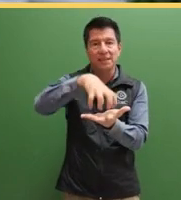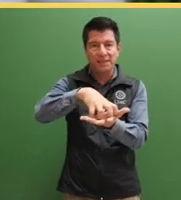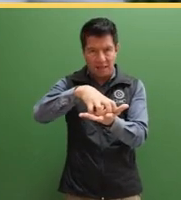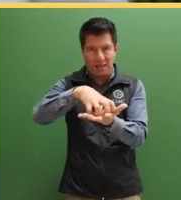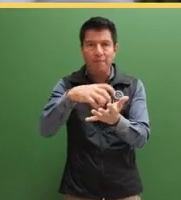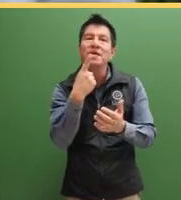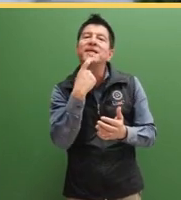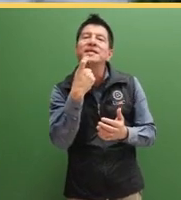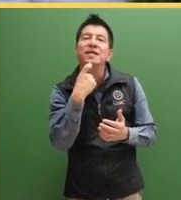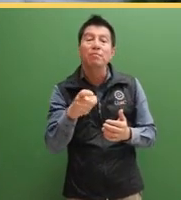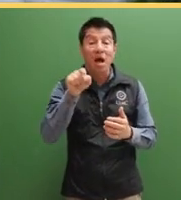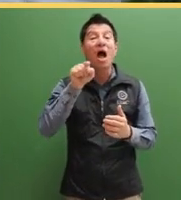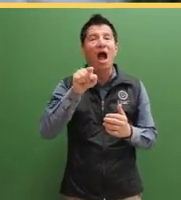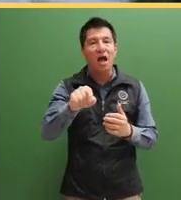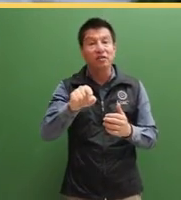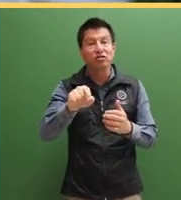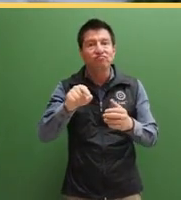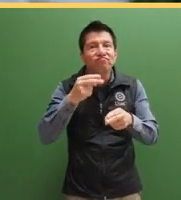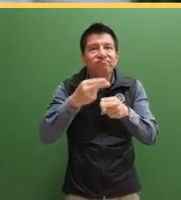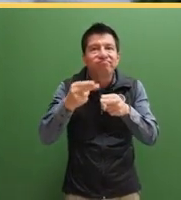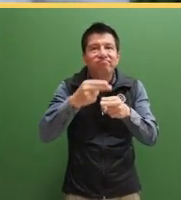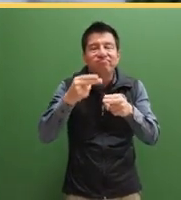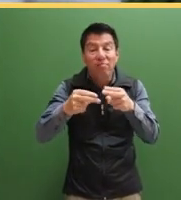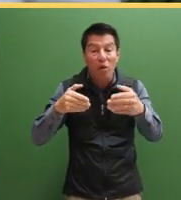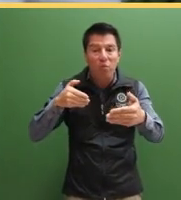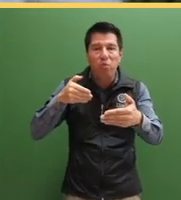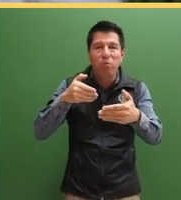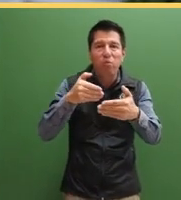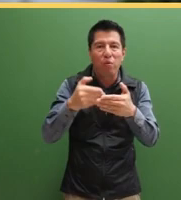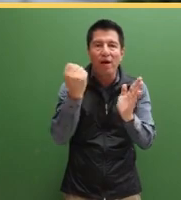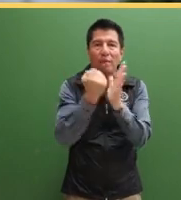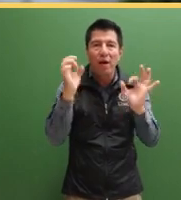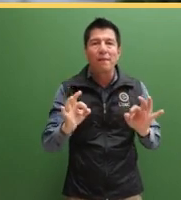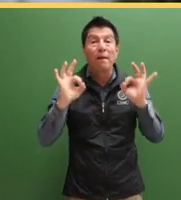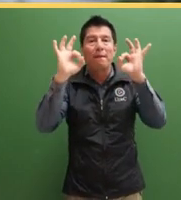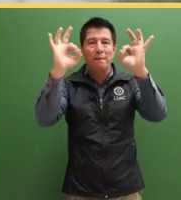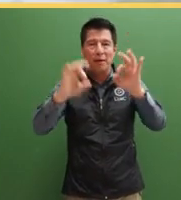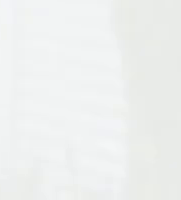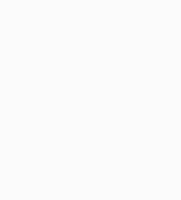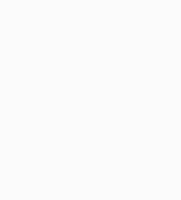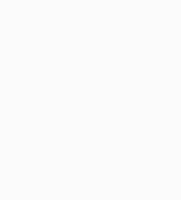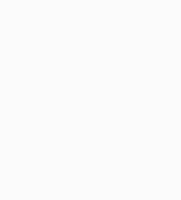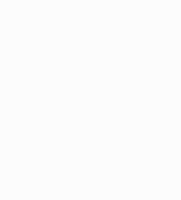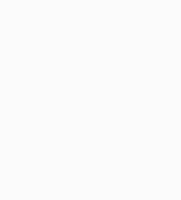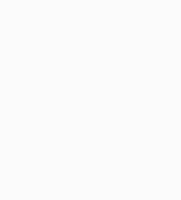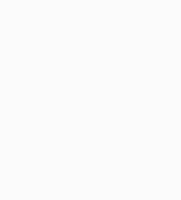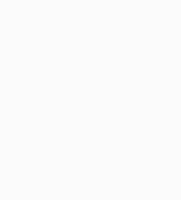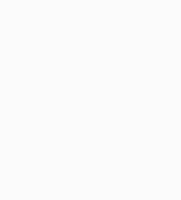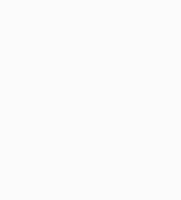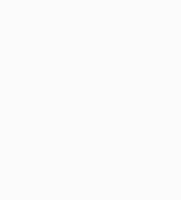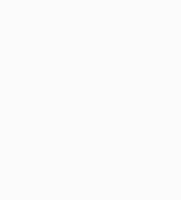sede Zipaquirá, lo cual es un paso que nos acerca a la meta de la acreditación en alta calidad institucional.